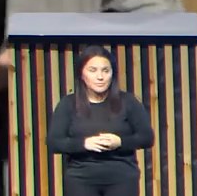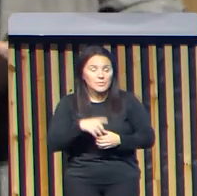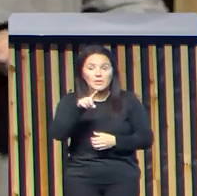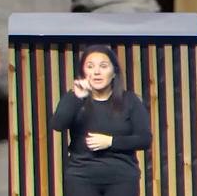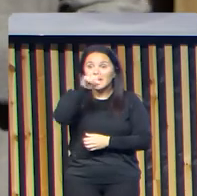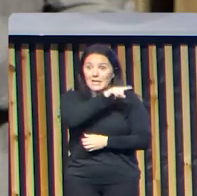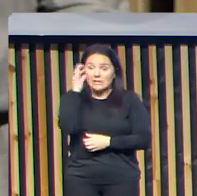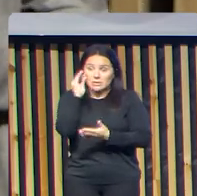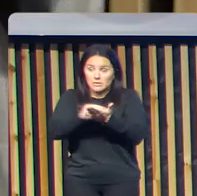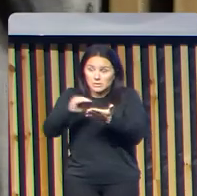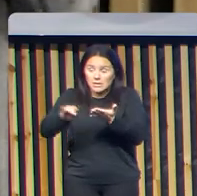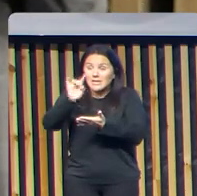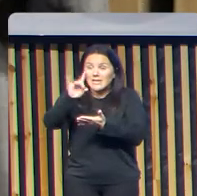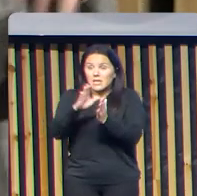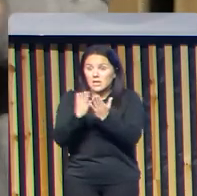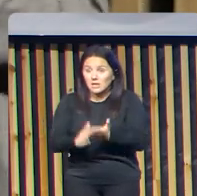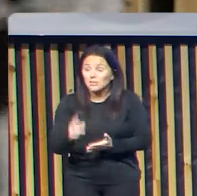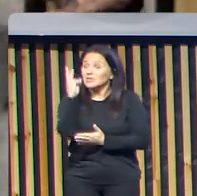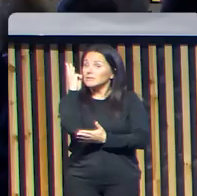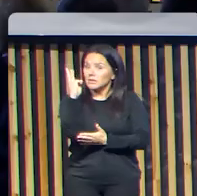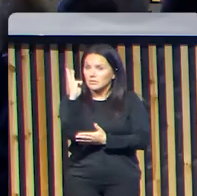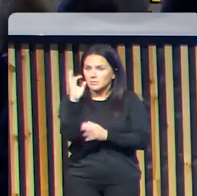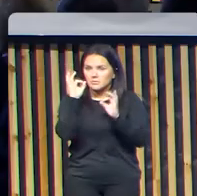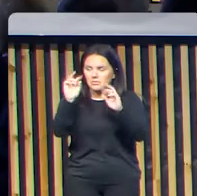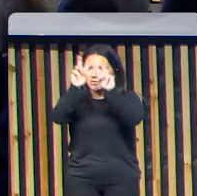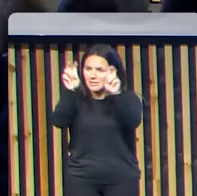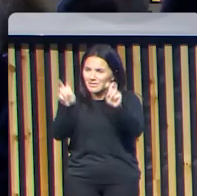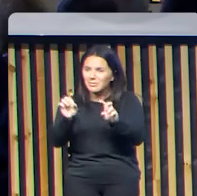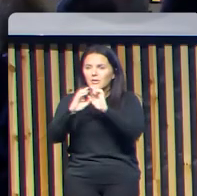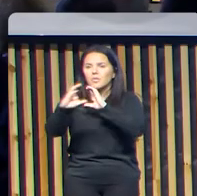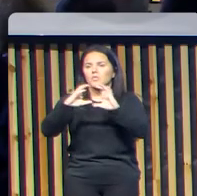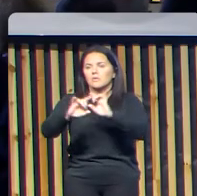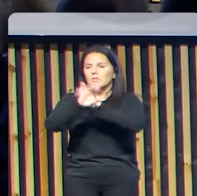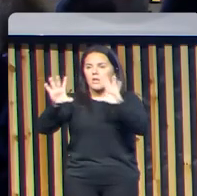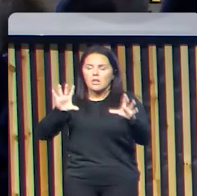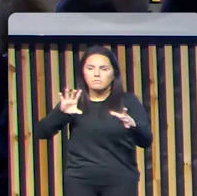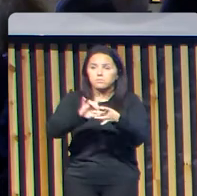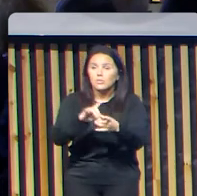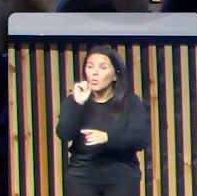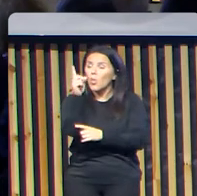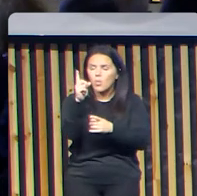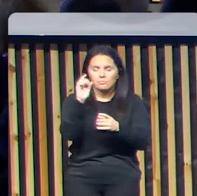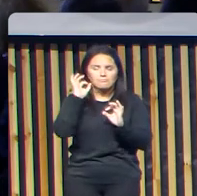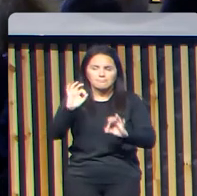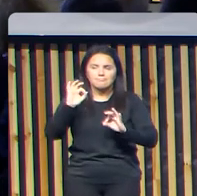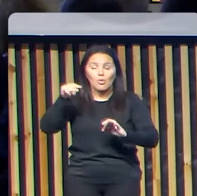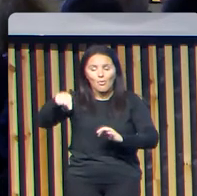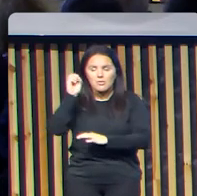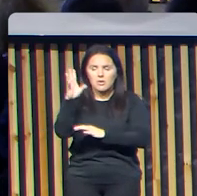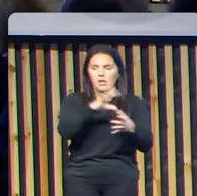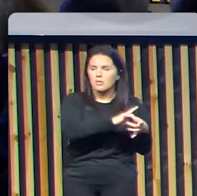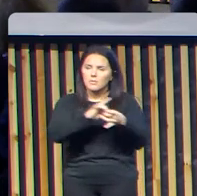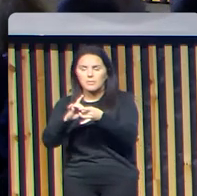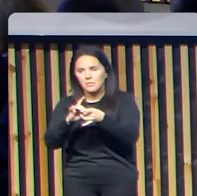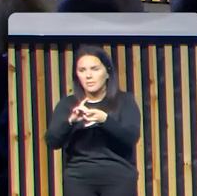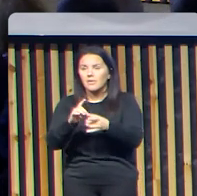día tiene 15 libros escritos tres de ellos precisamente dedicado a esto de la comunicación Clara y uno muy en sintonía con la charla de hoy